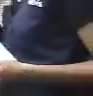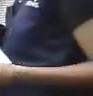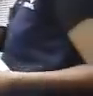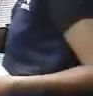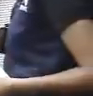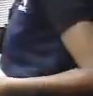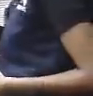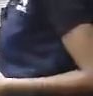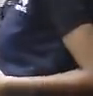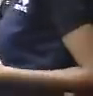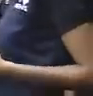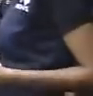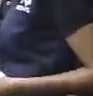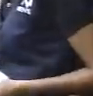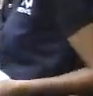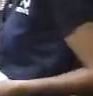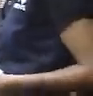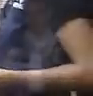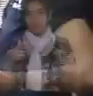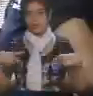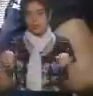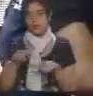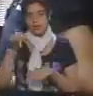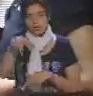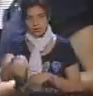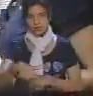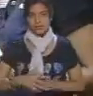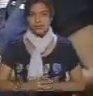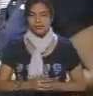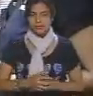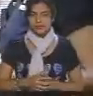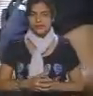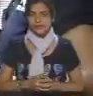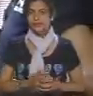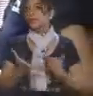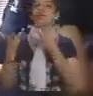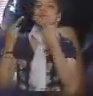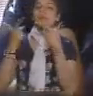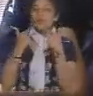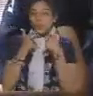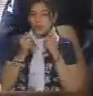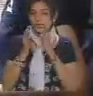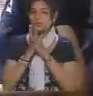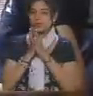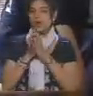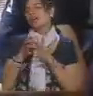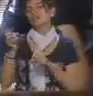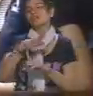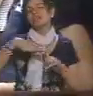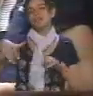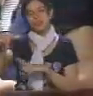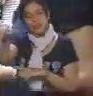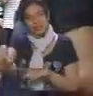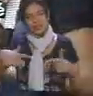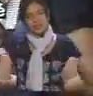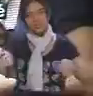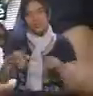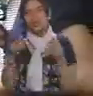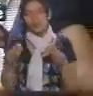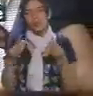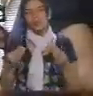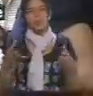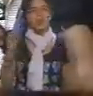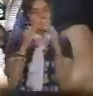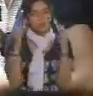que están afectadas del sector El Mosaico. Mocioco. Señora, coméntenos en qué condiciones están ustedes en este sector, cómo está